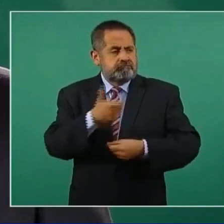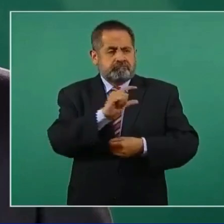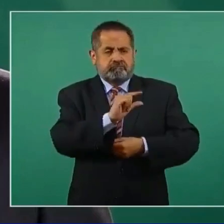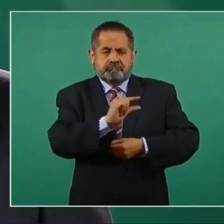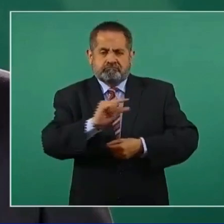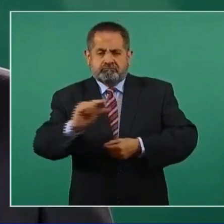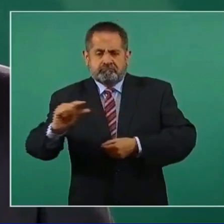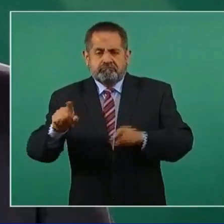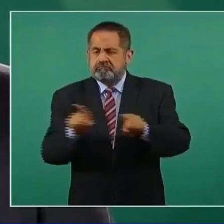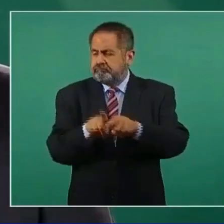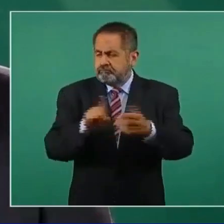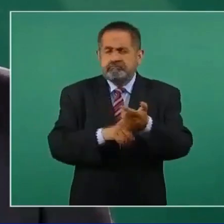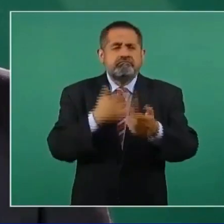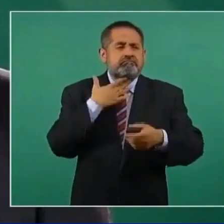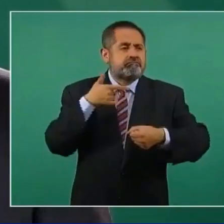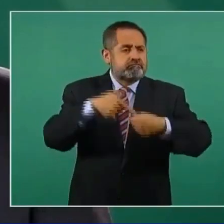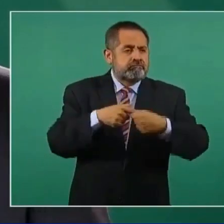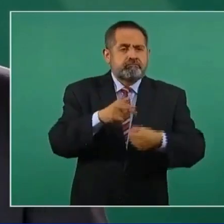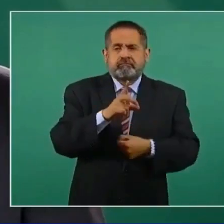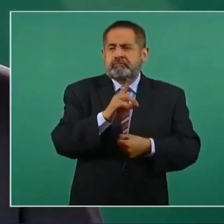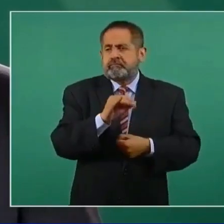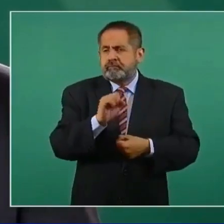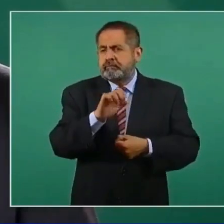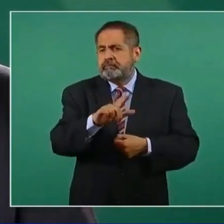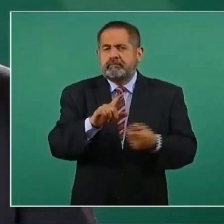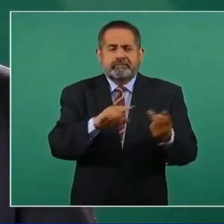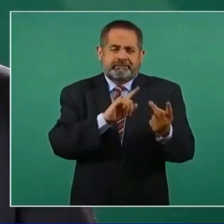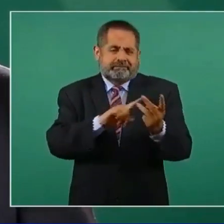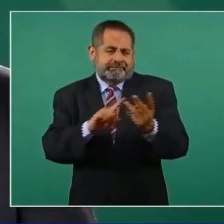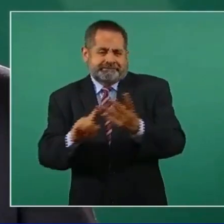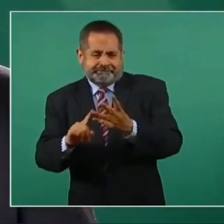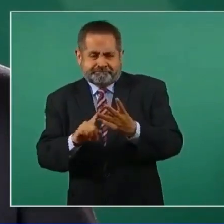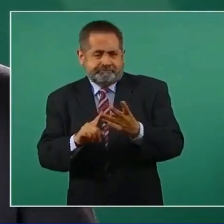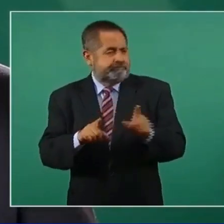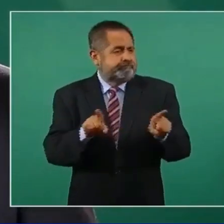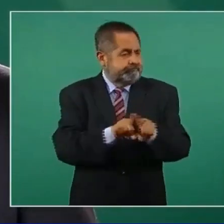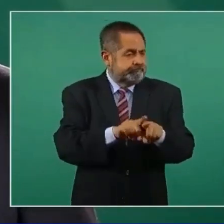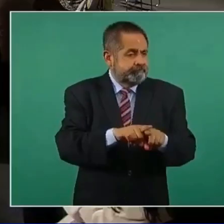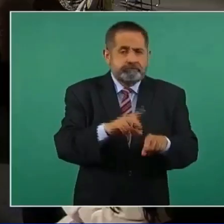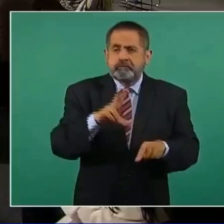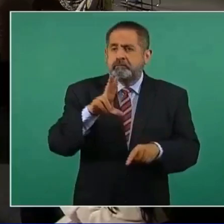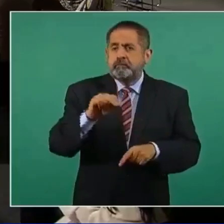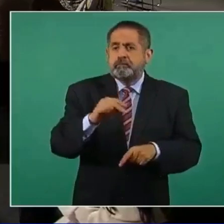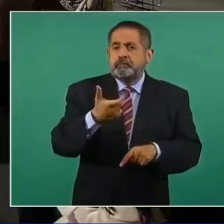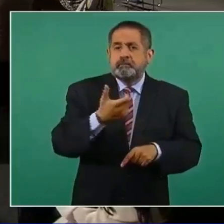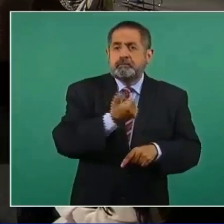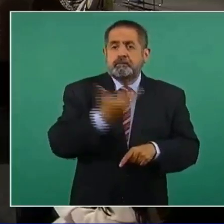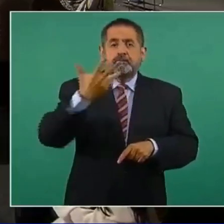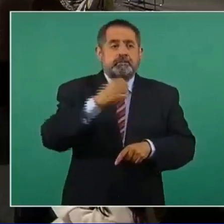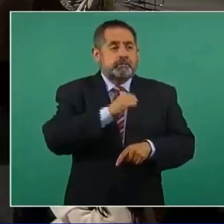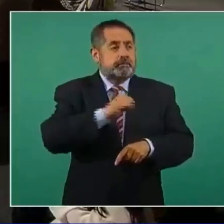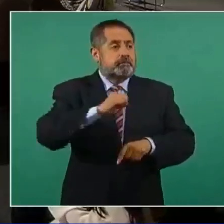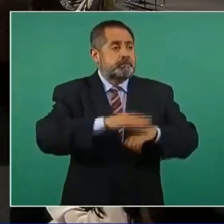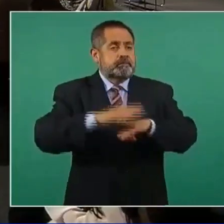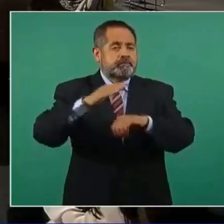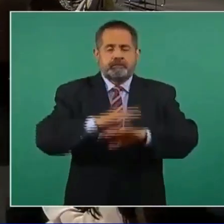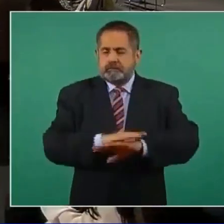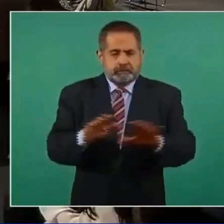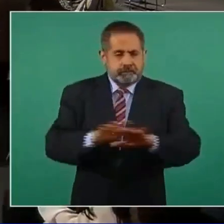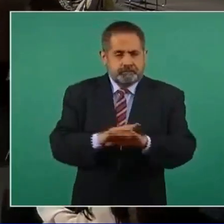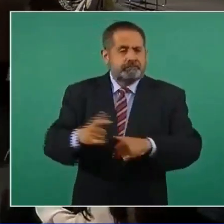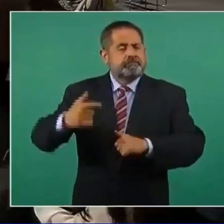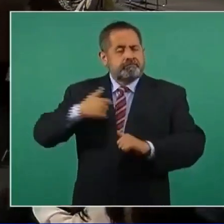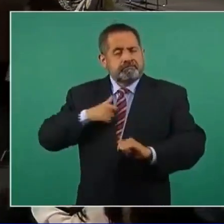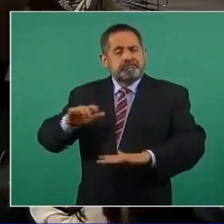del diésel y de otros derivados del petróleo, porque ese es el compromiso